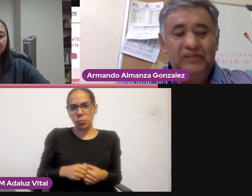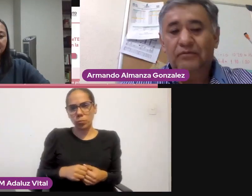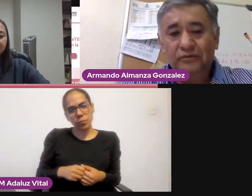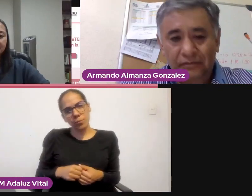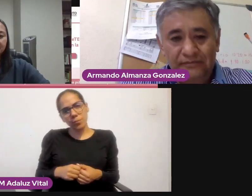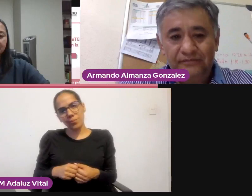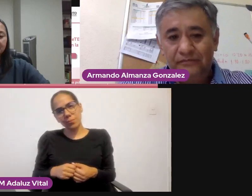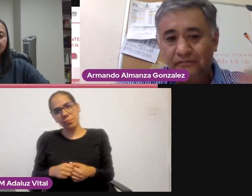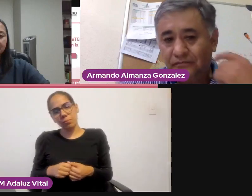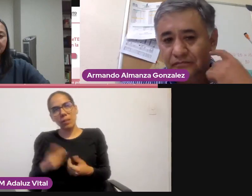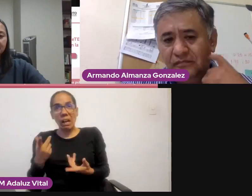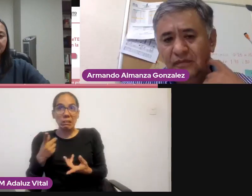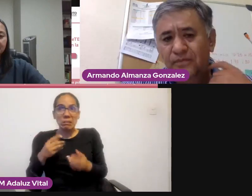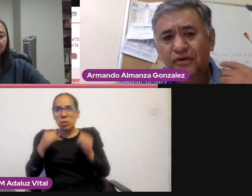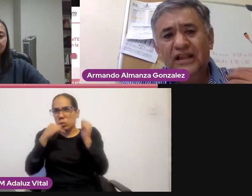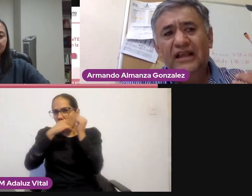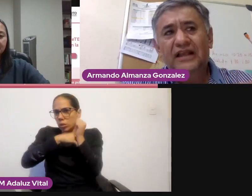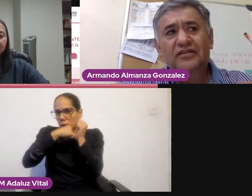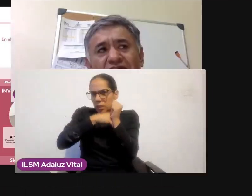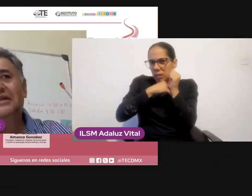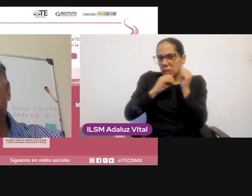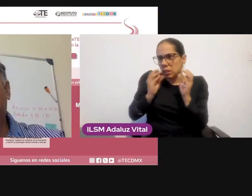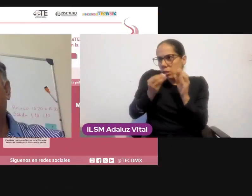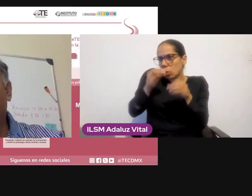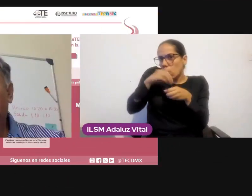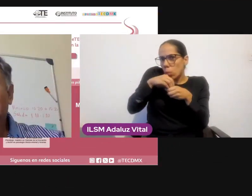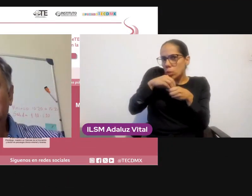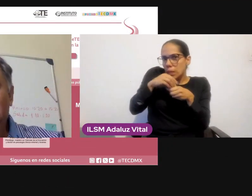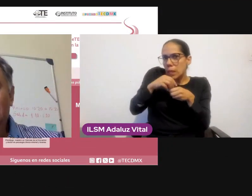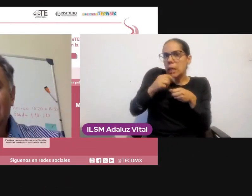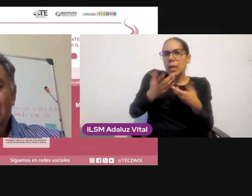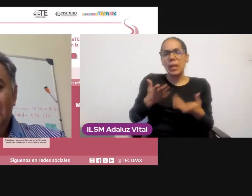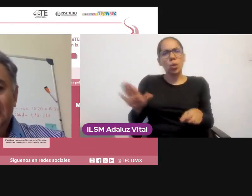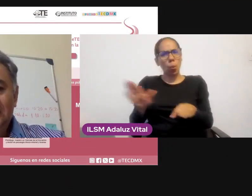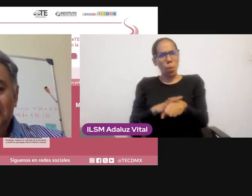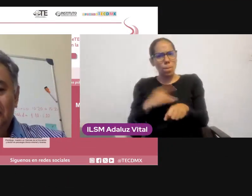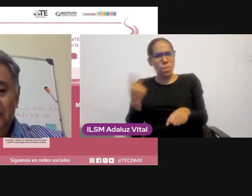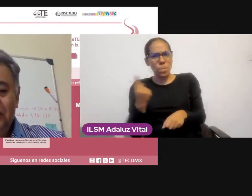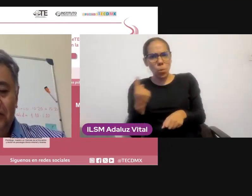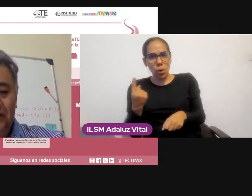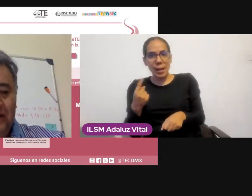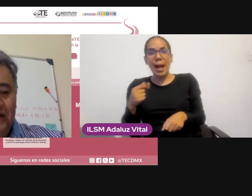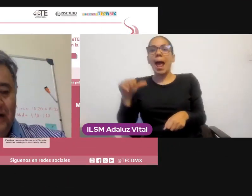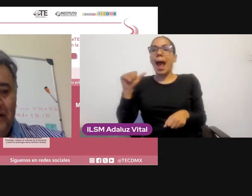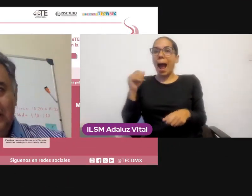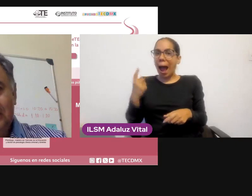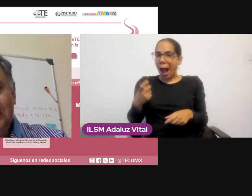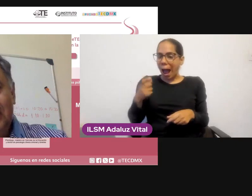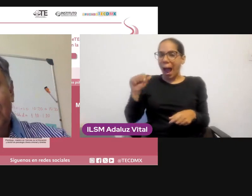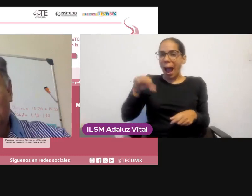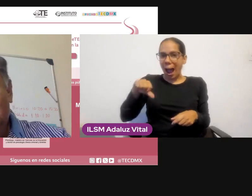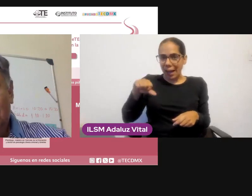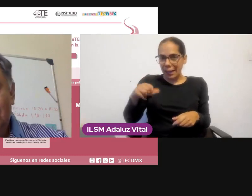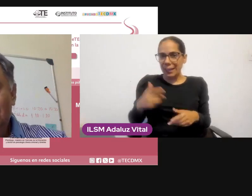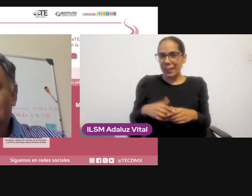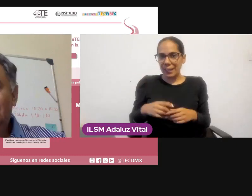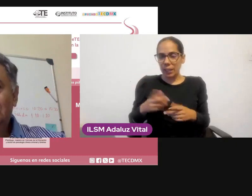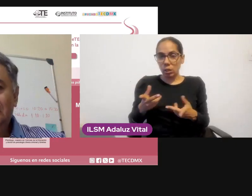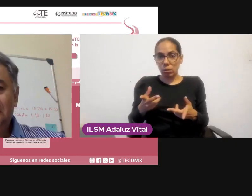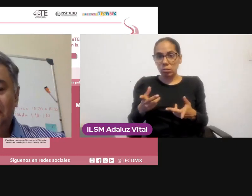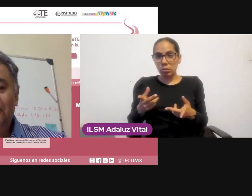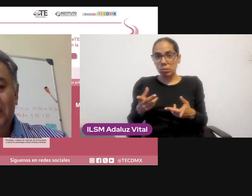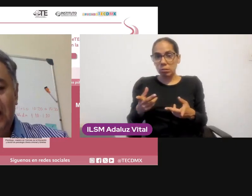un tabú, porque nos hace referencia a esta situación a veces gravosa,